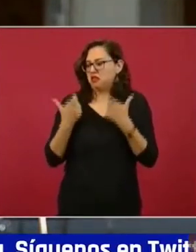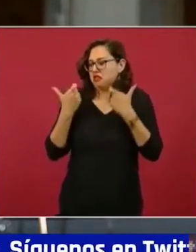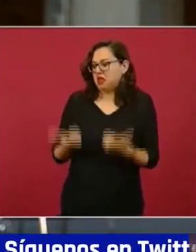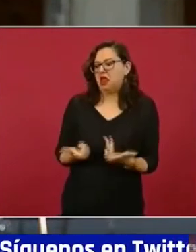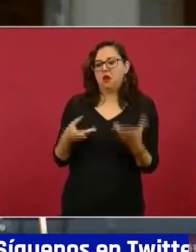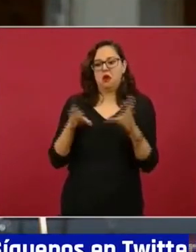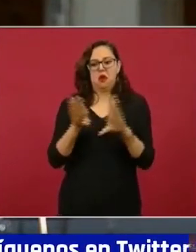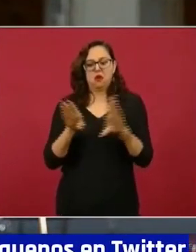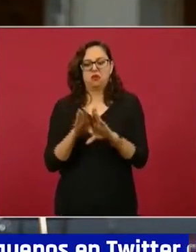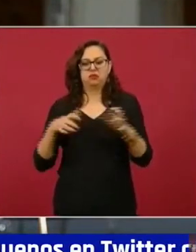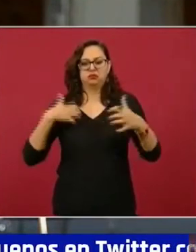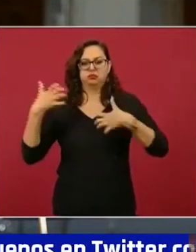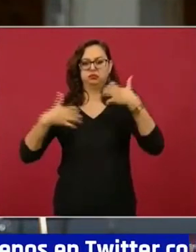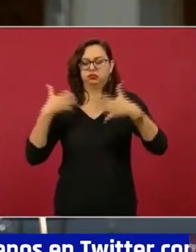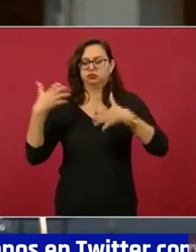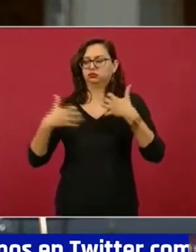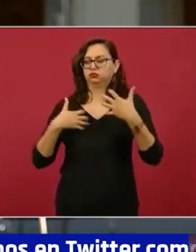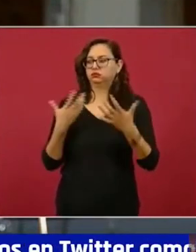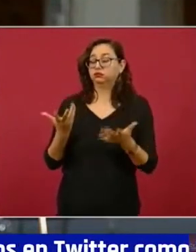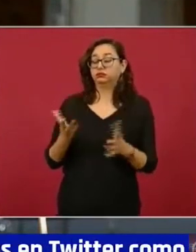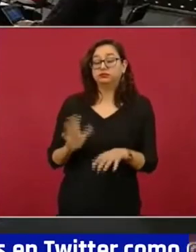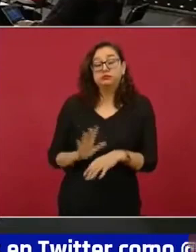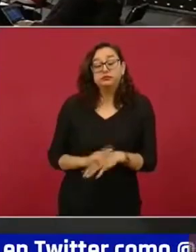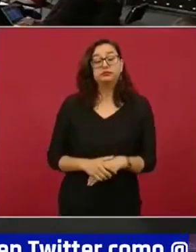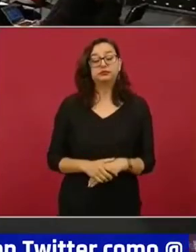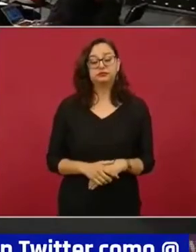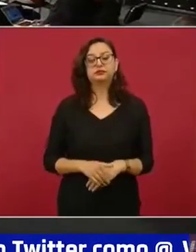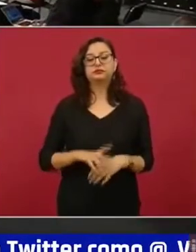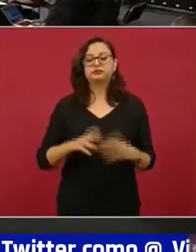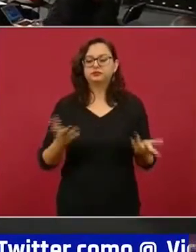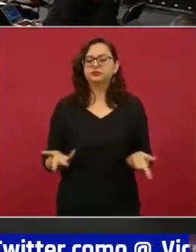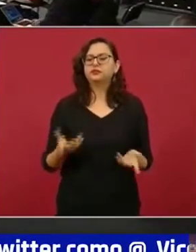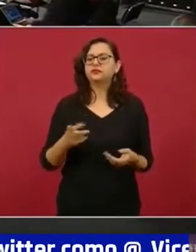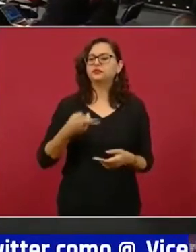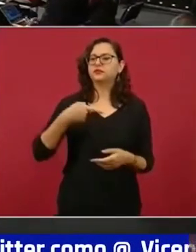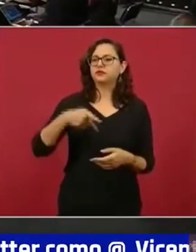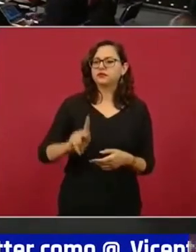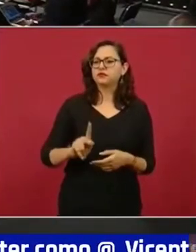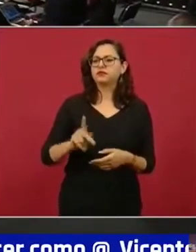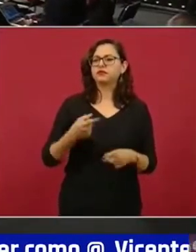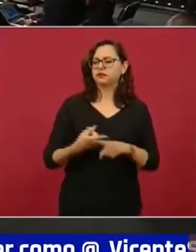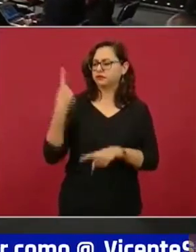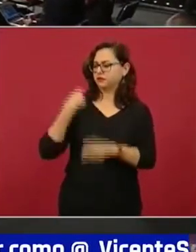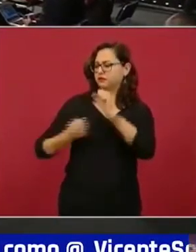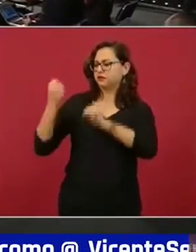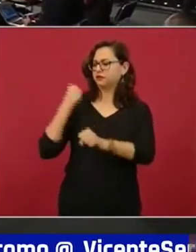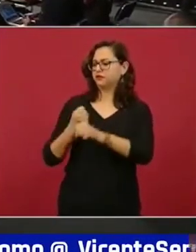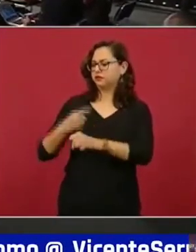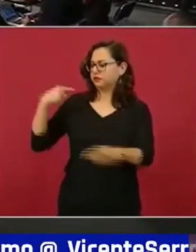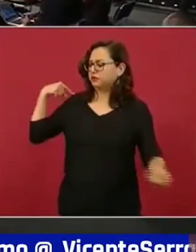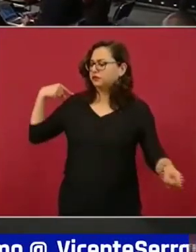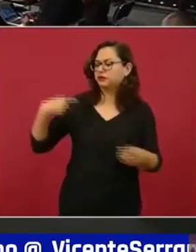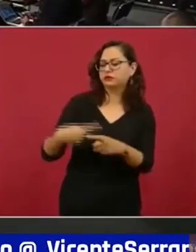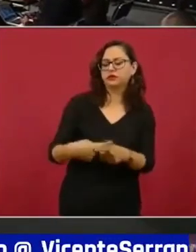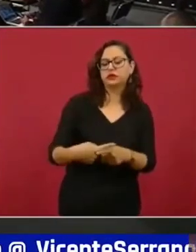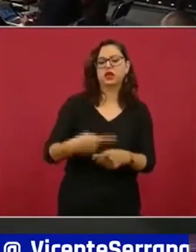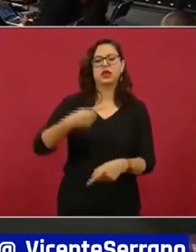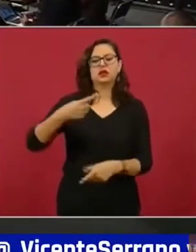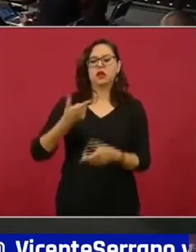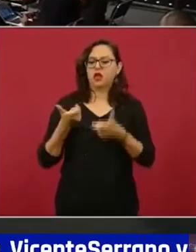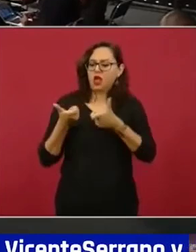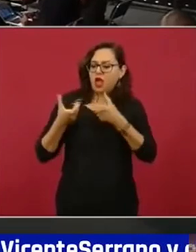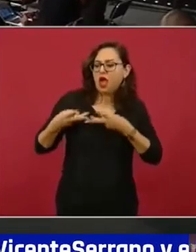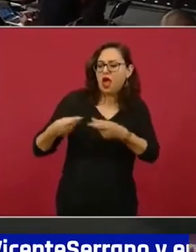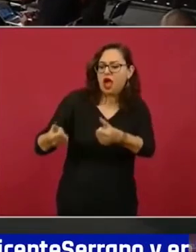revisamos pues los gastos del Instituto Nacional Electoral de enero a noviembre del año pasado y encontramos que en